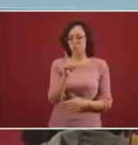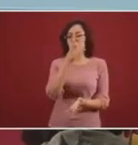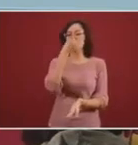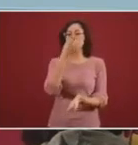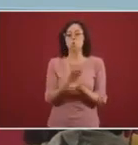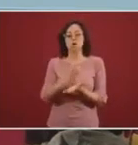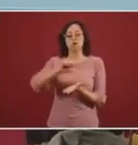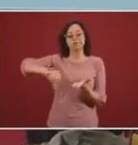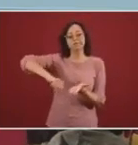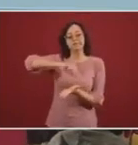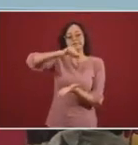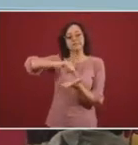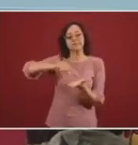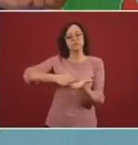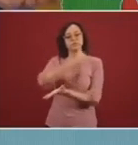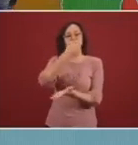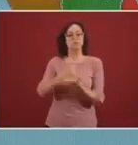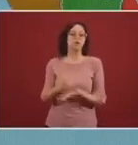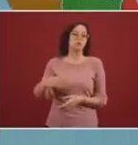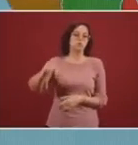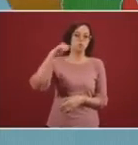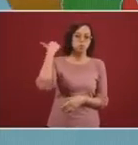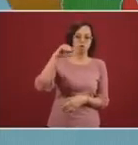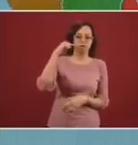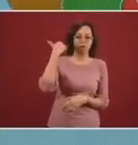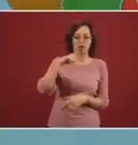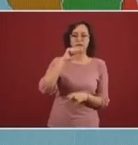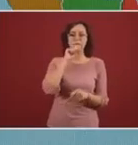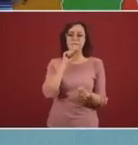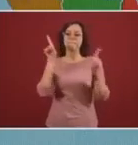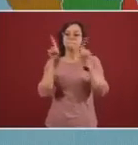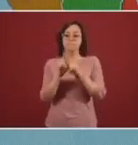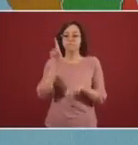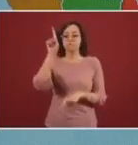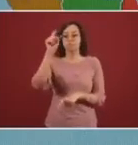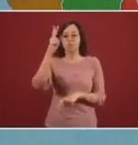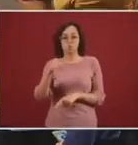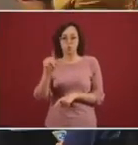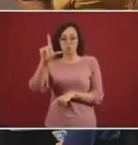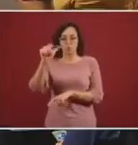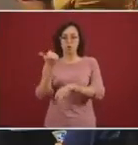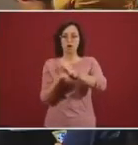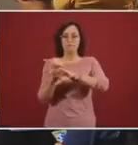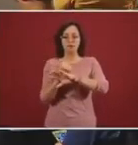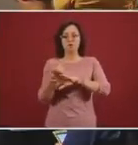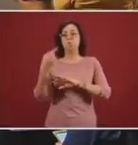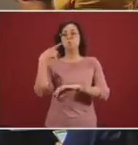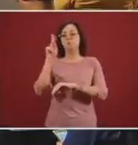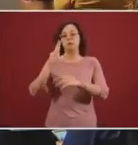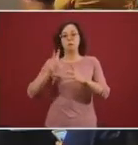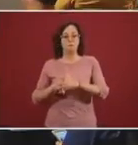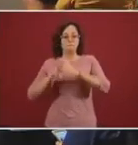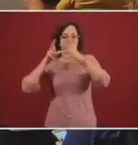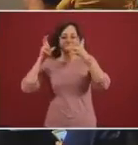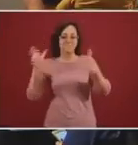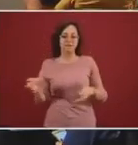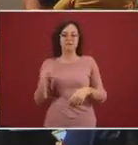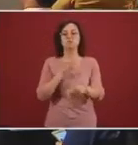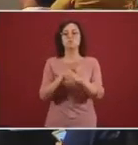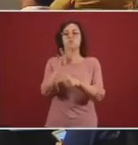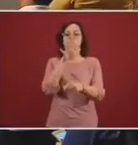vocero del Gobierno Federal para el tema del coronavirus. El también subsecretario de Prevención y Promoción a la Salud dijo que para calcular los